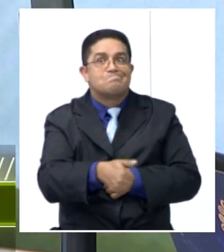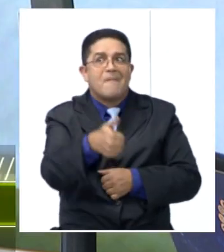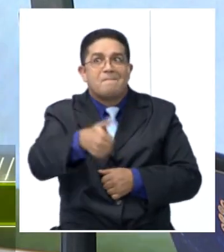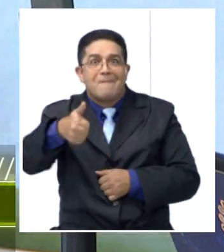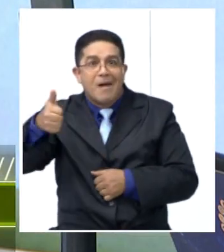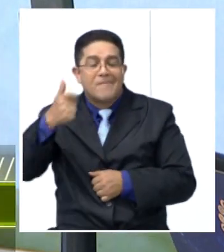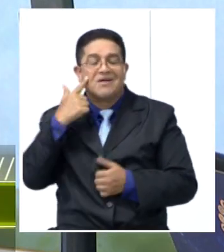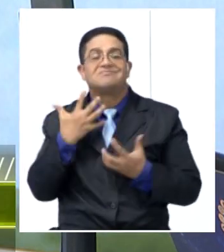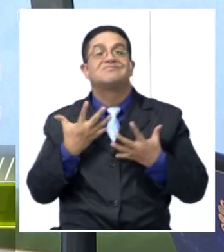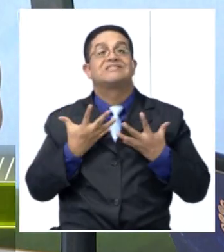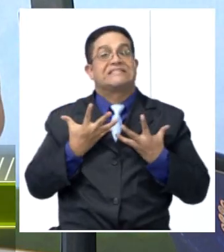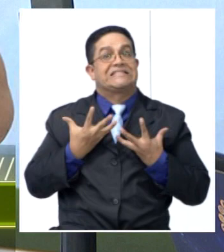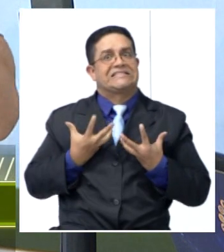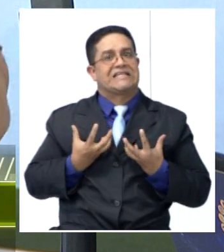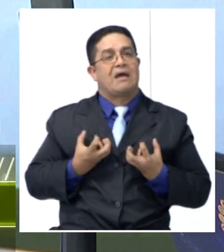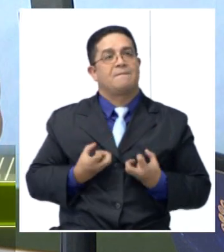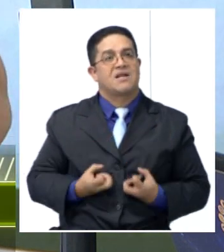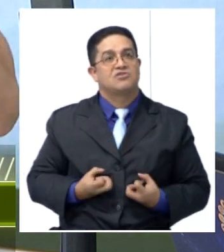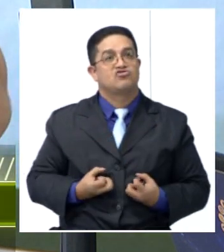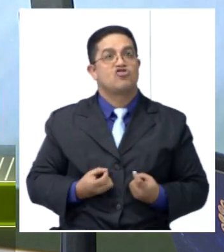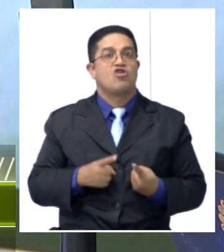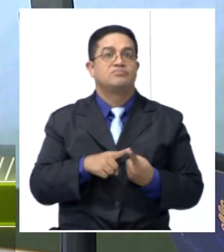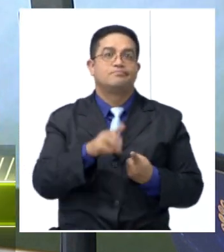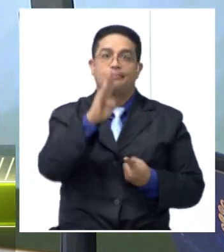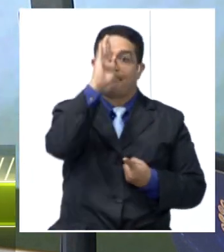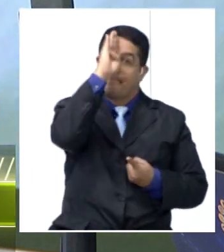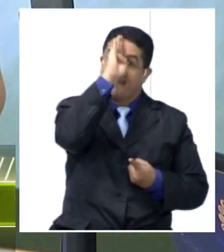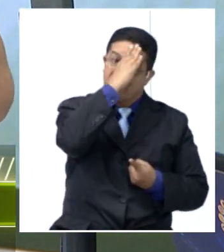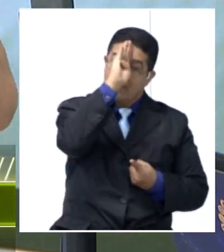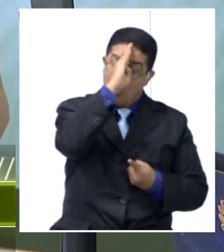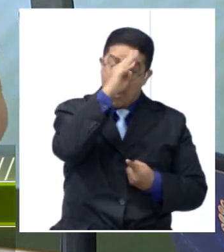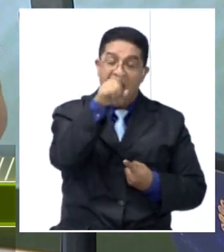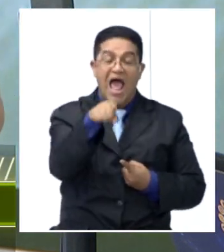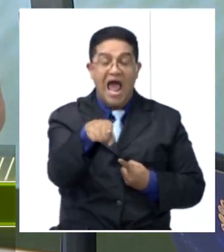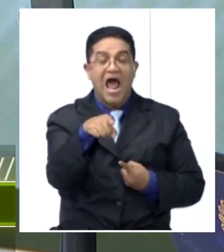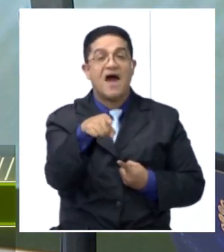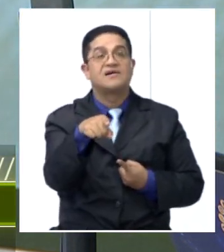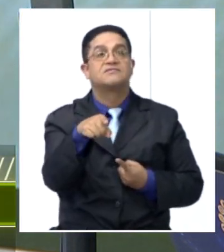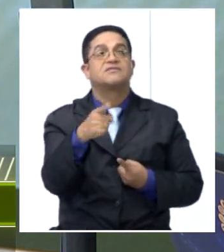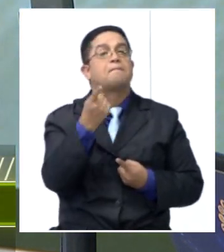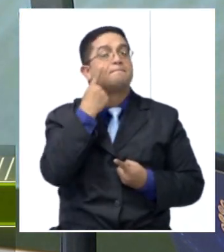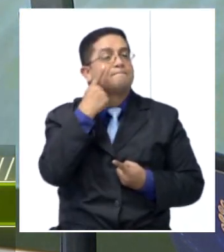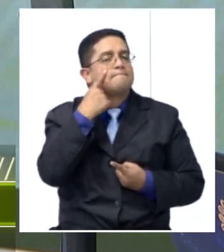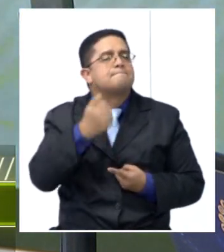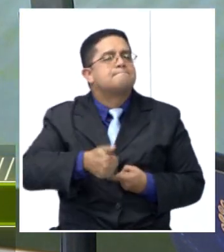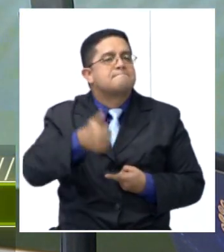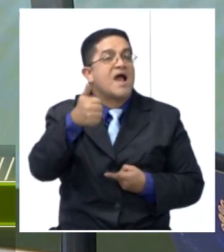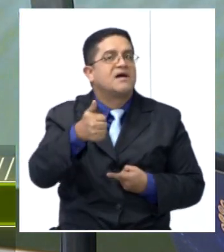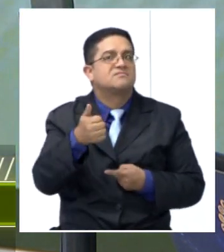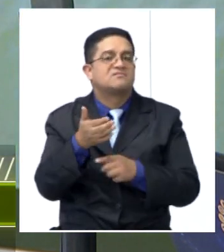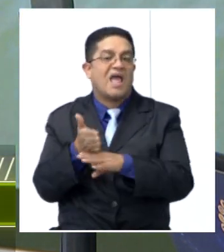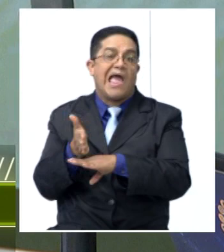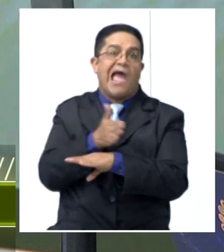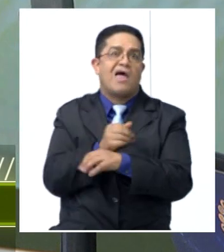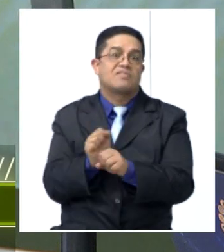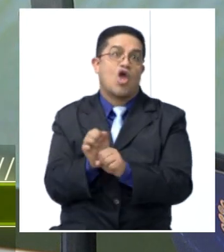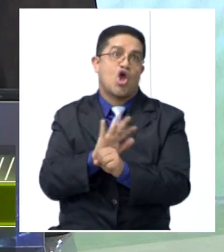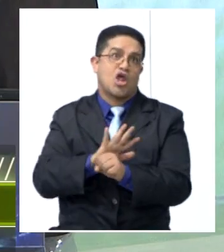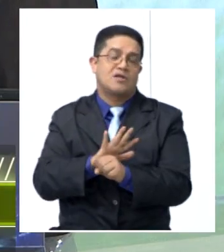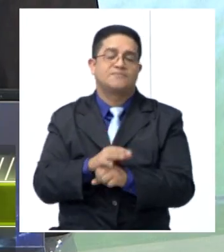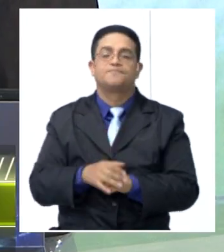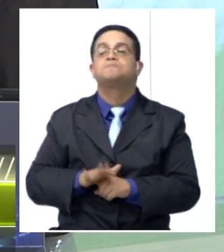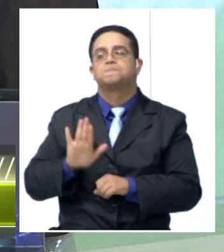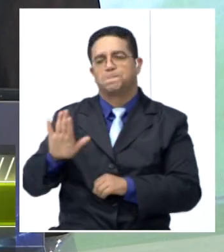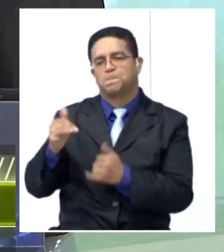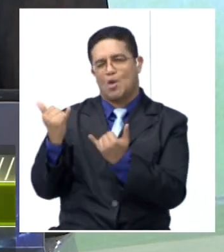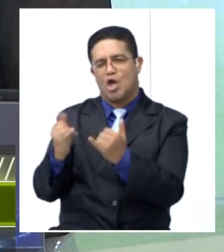de cualquier tipo, unipolar, bipolar o distimia, las vemos con más frecuencia que antes de la pandemia. Por supuesto, doctor. Vamos a irnos